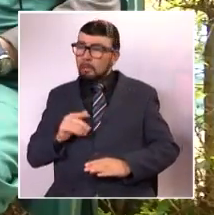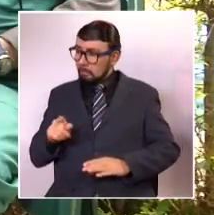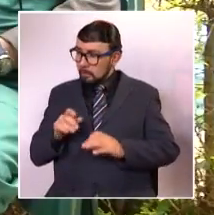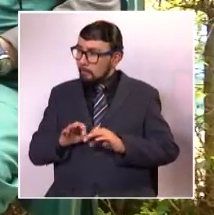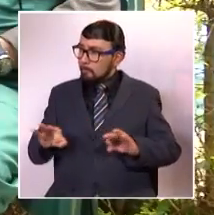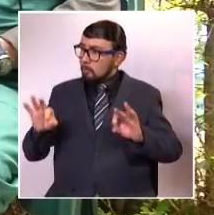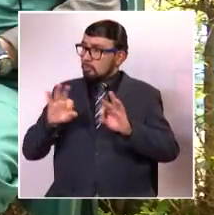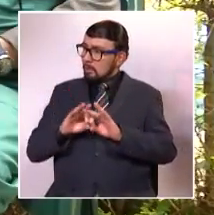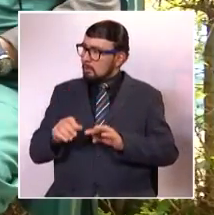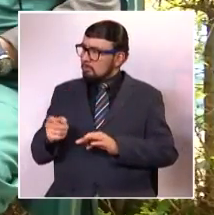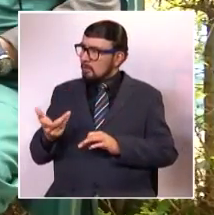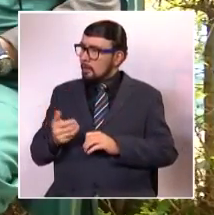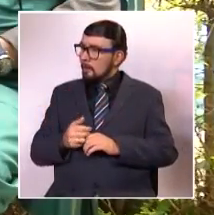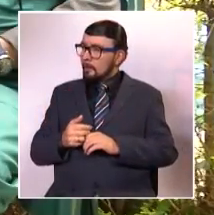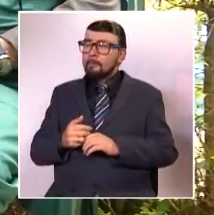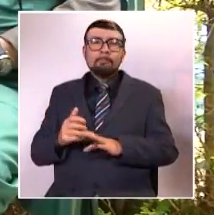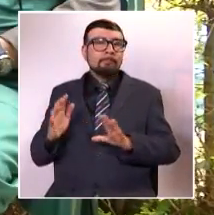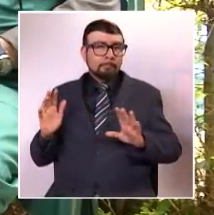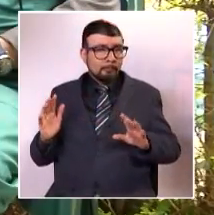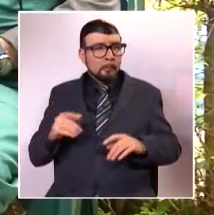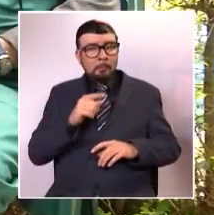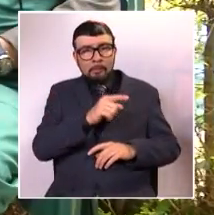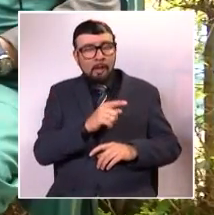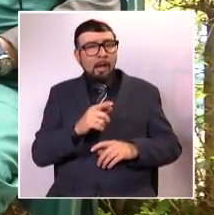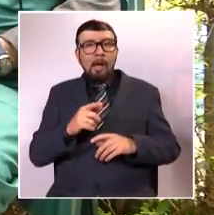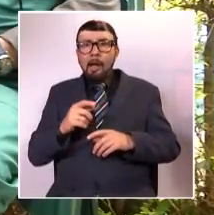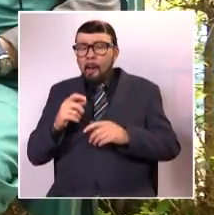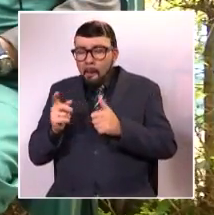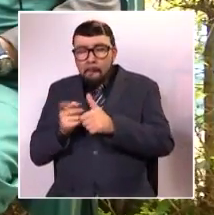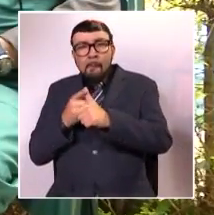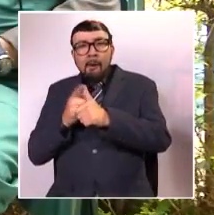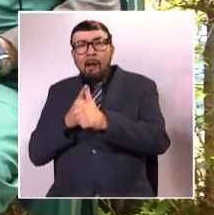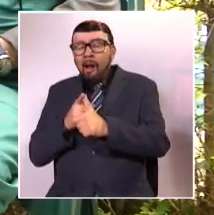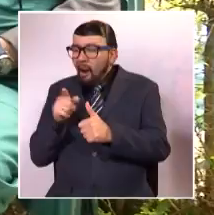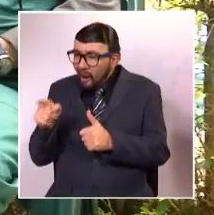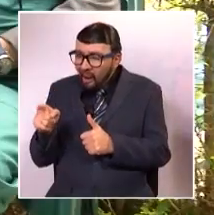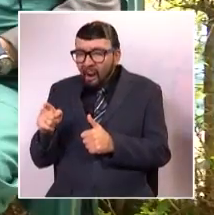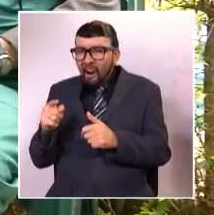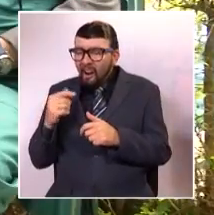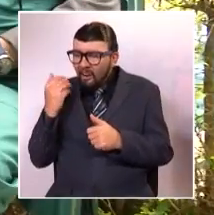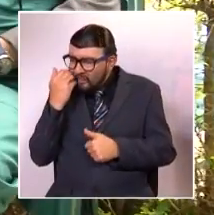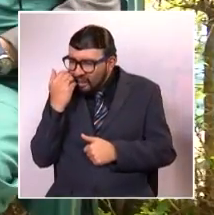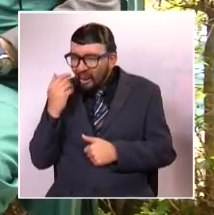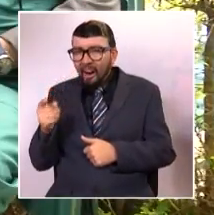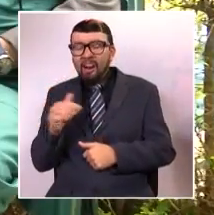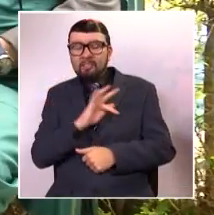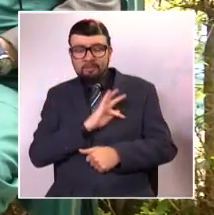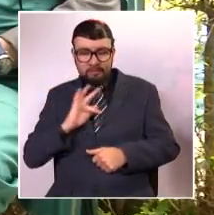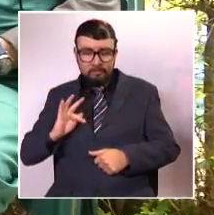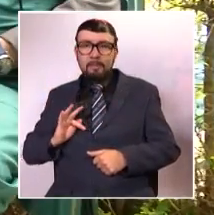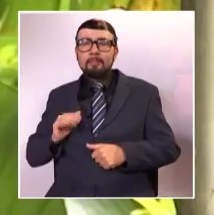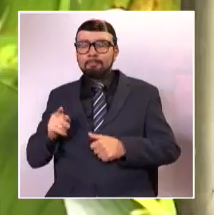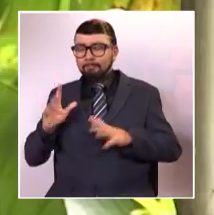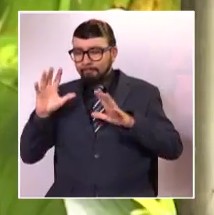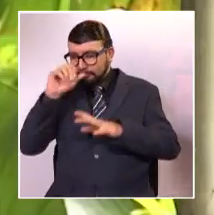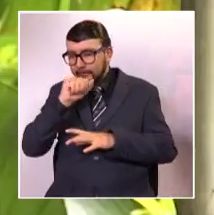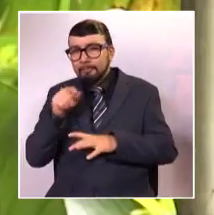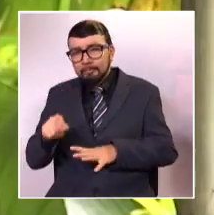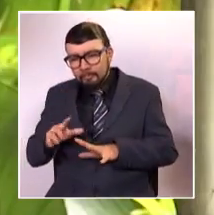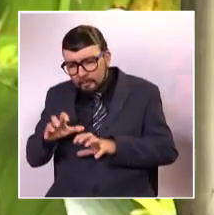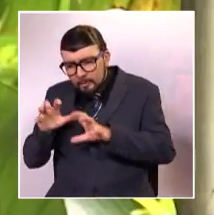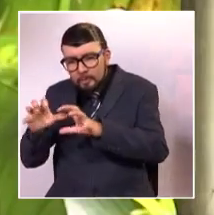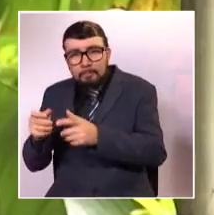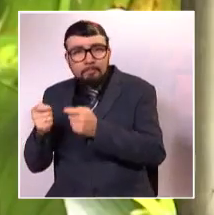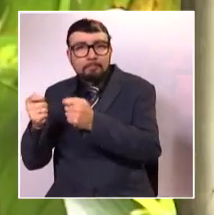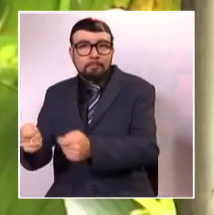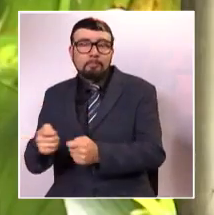No puede existir diagnóstico de cáncer sin una patología. Todos los protocolos de manejo de